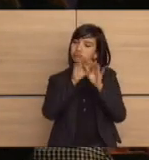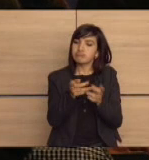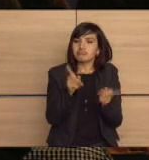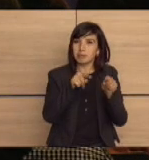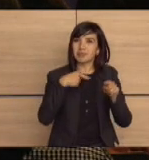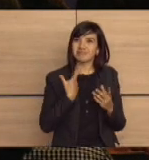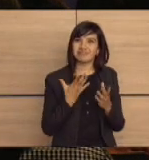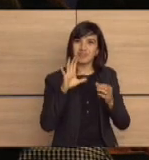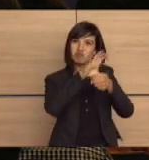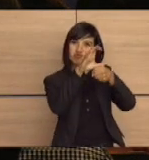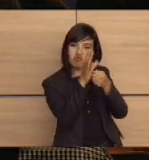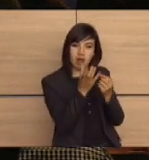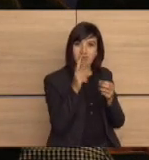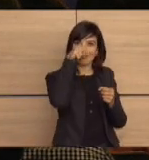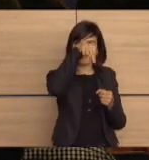ciudadana.